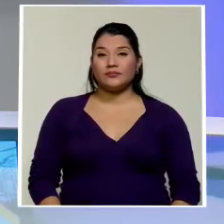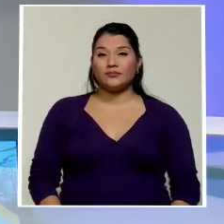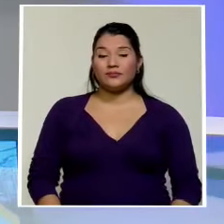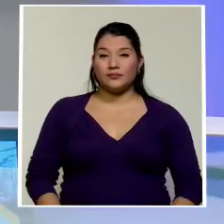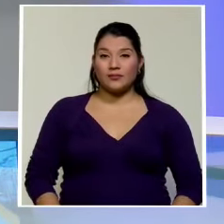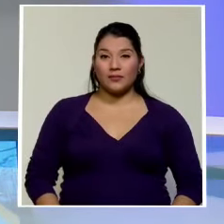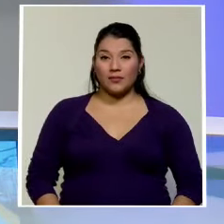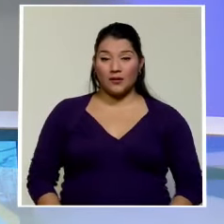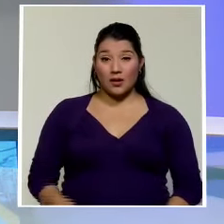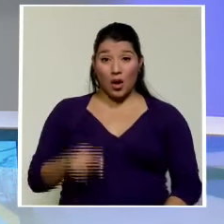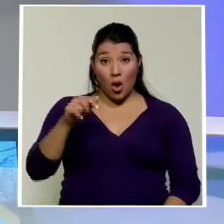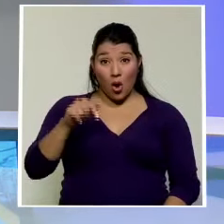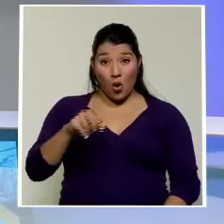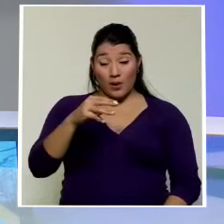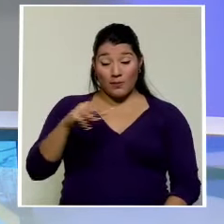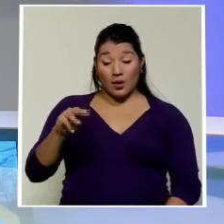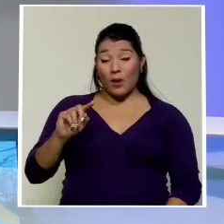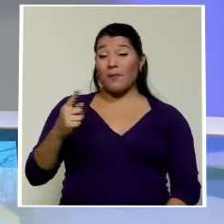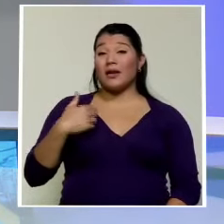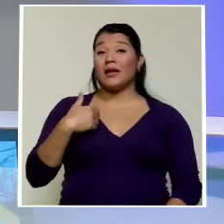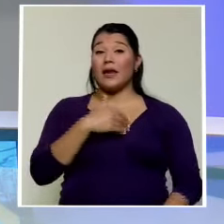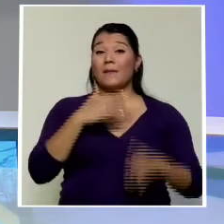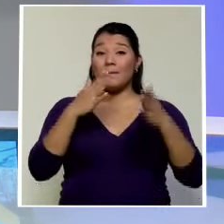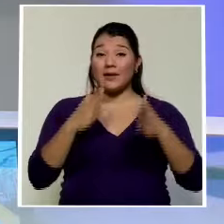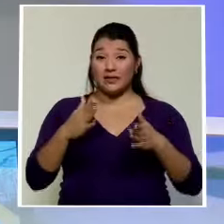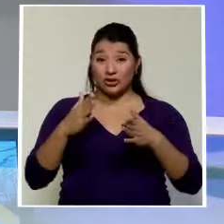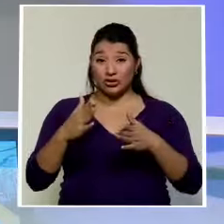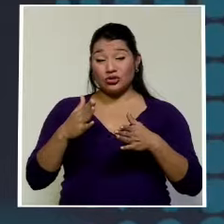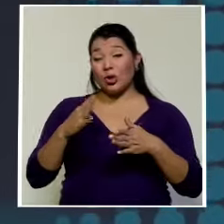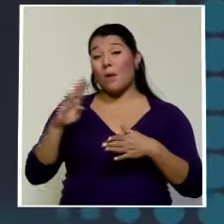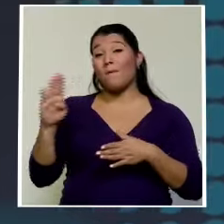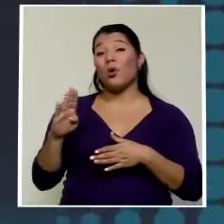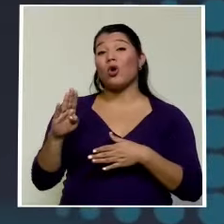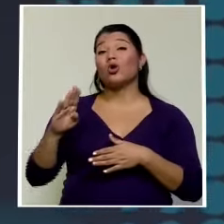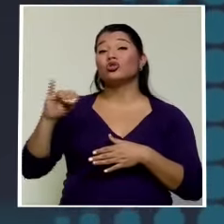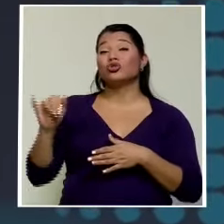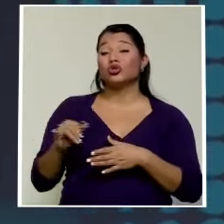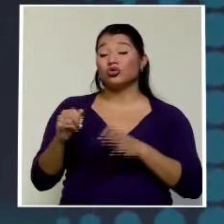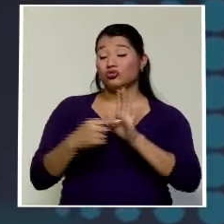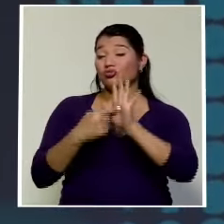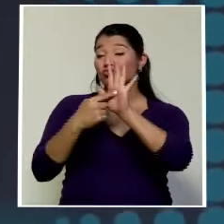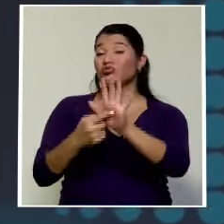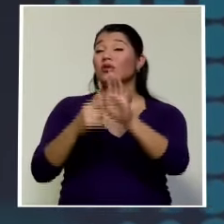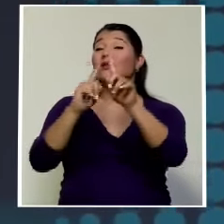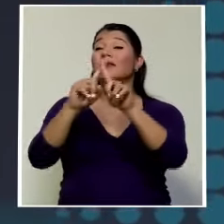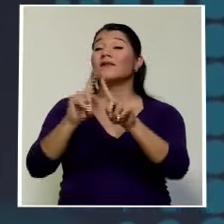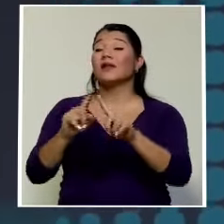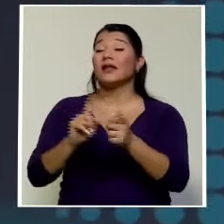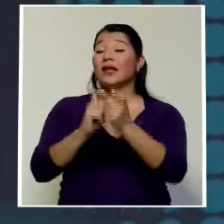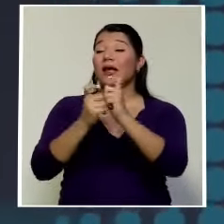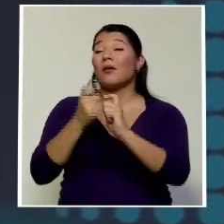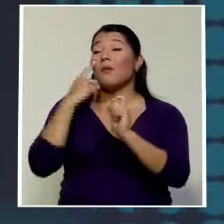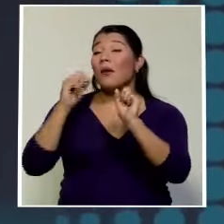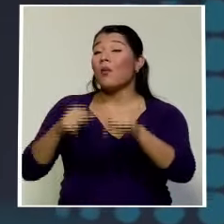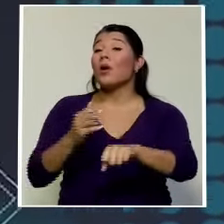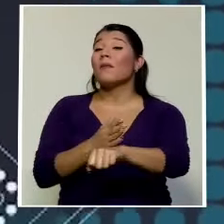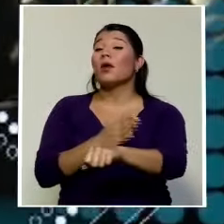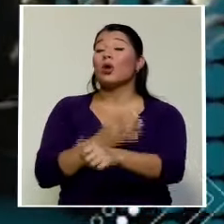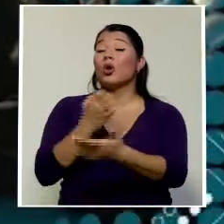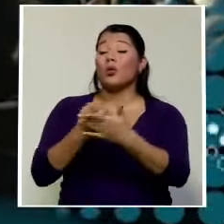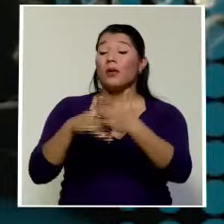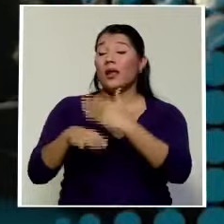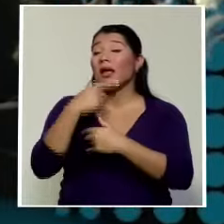Y este miércoles el primer ministro británico Boris Johnson presentó una serie de reformas para levantar la economía de